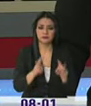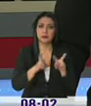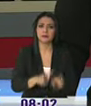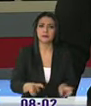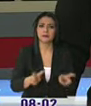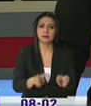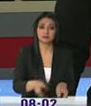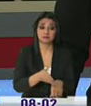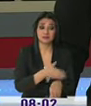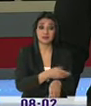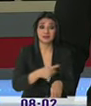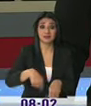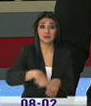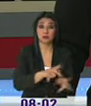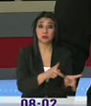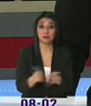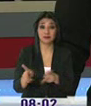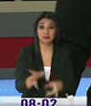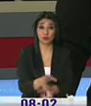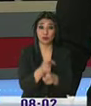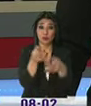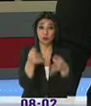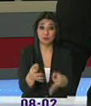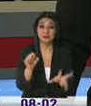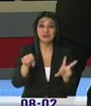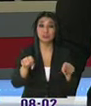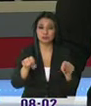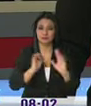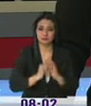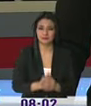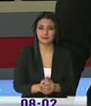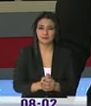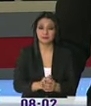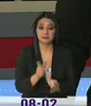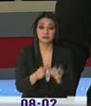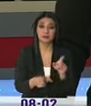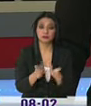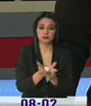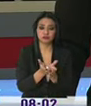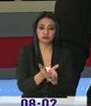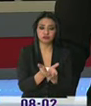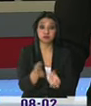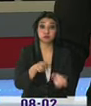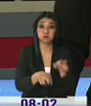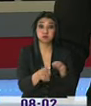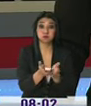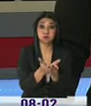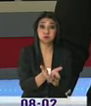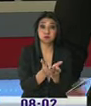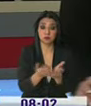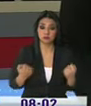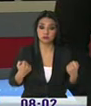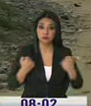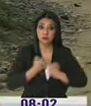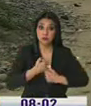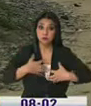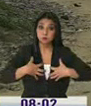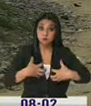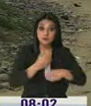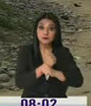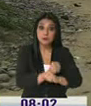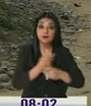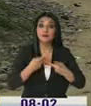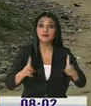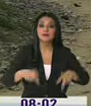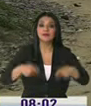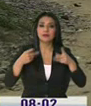se cumplieron los protocolos respectivos. Los ocupantes de la embarcación no llevaban chalecos salvavidas. El día del